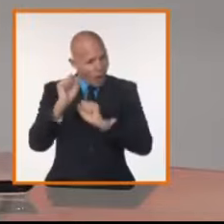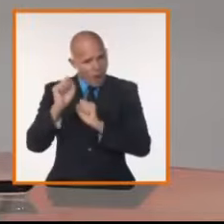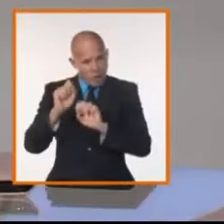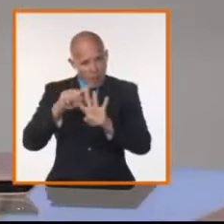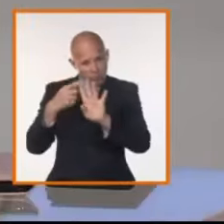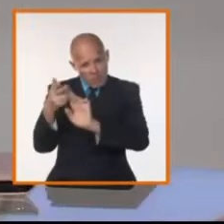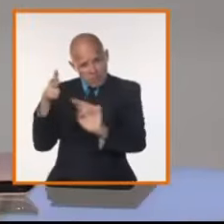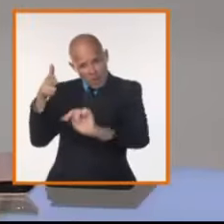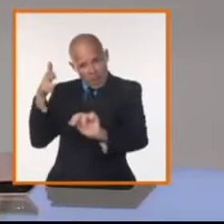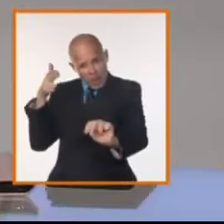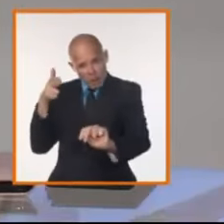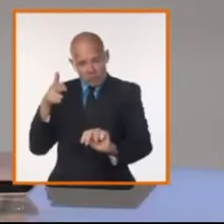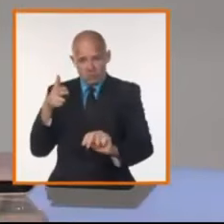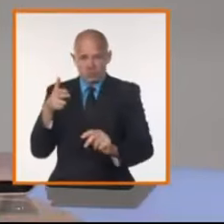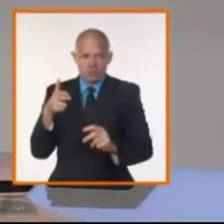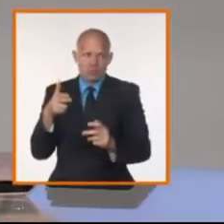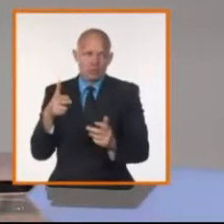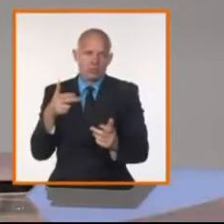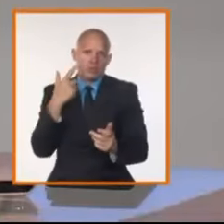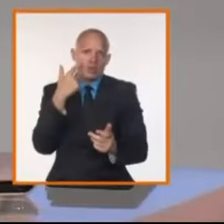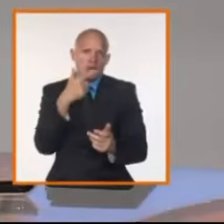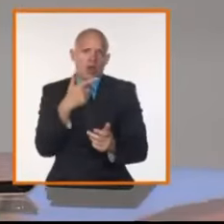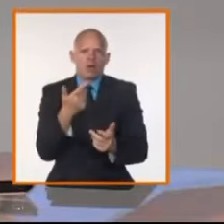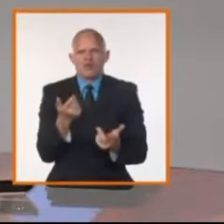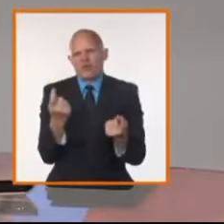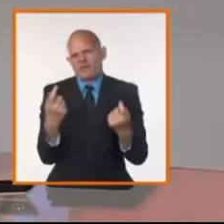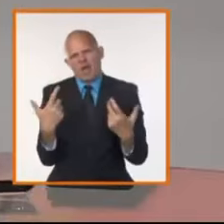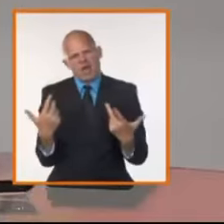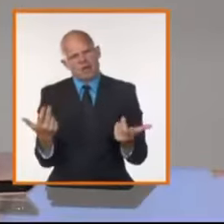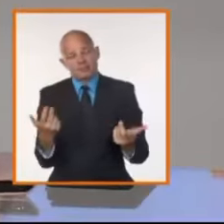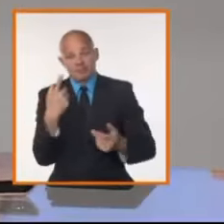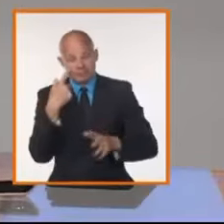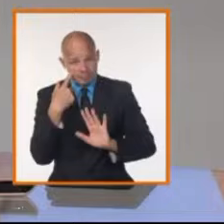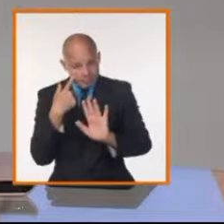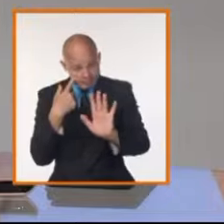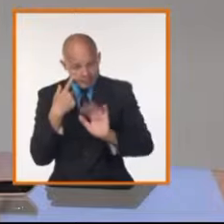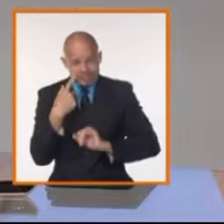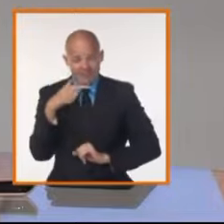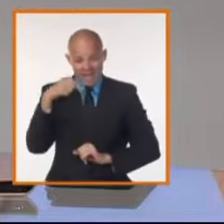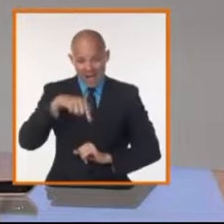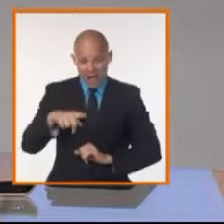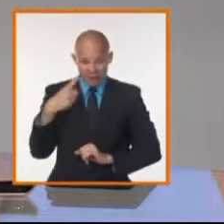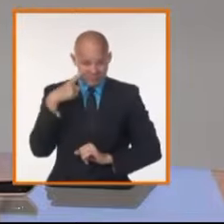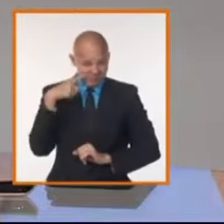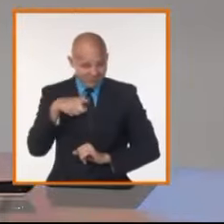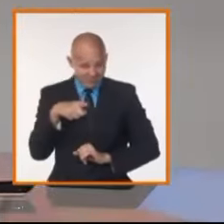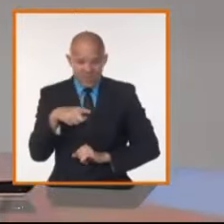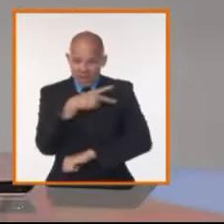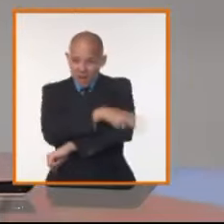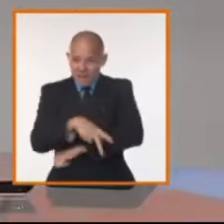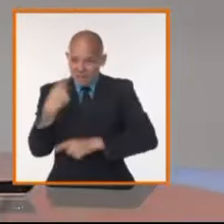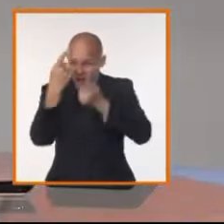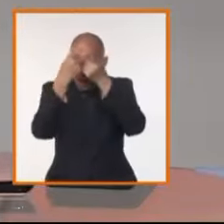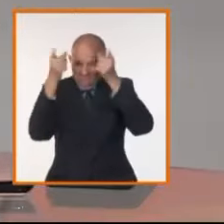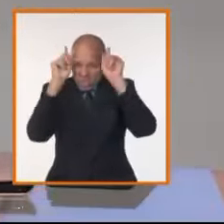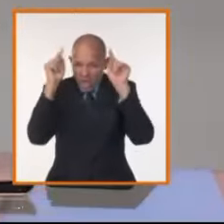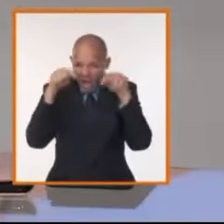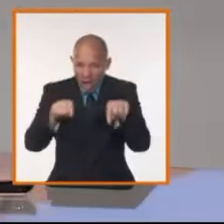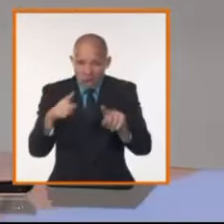un incremento de la agresividad hoy Eslovaquia está en el centro y de de una posible